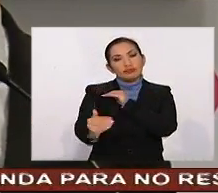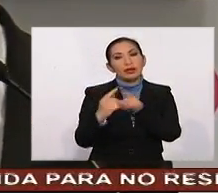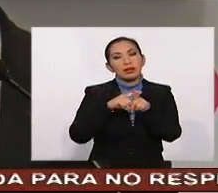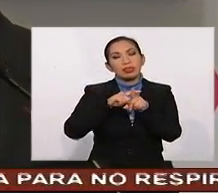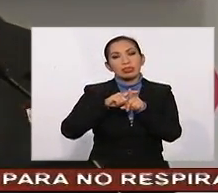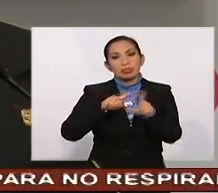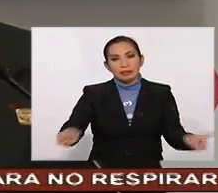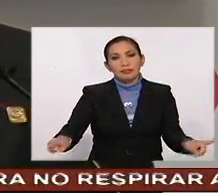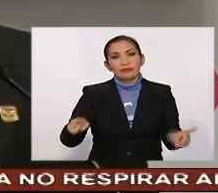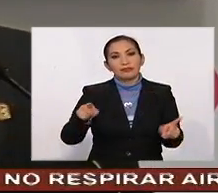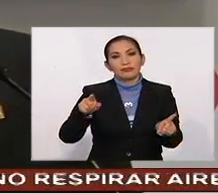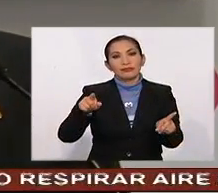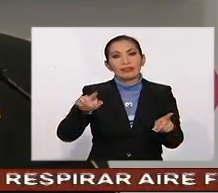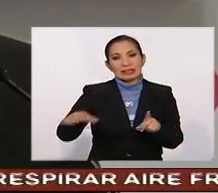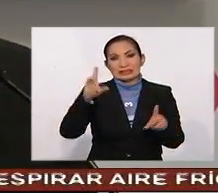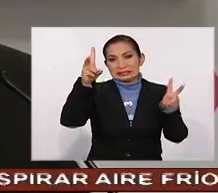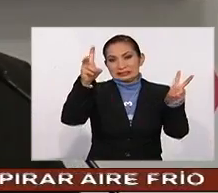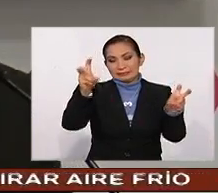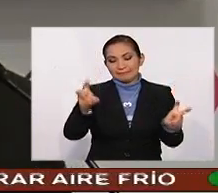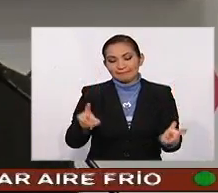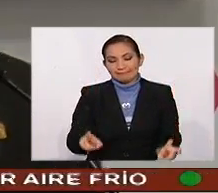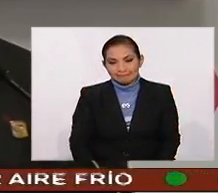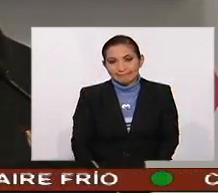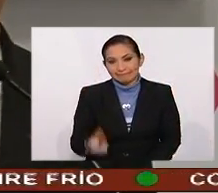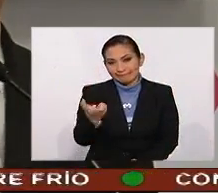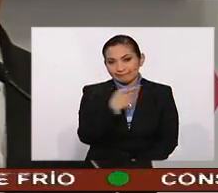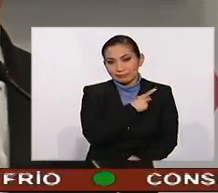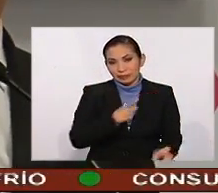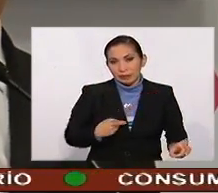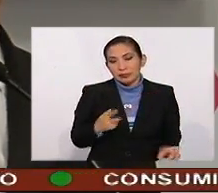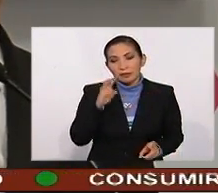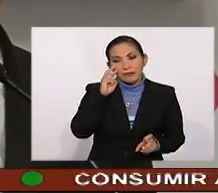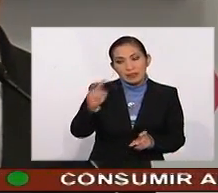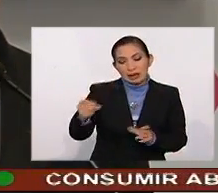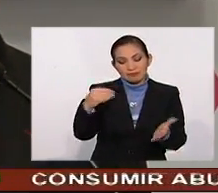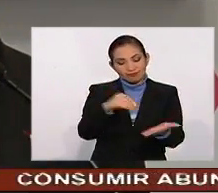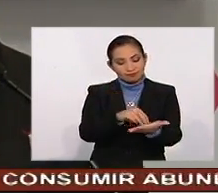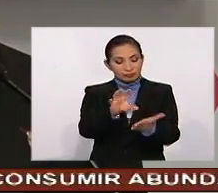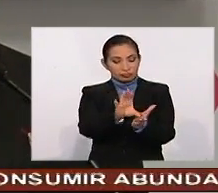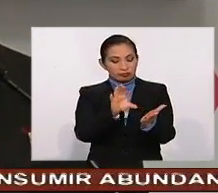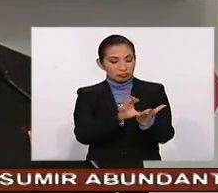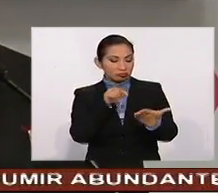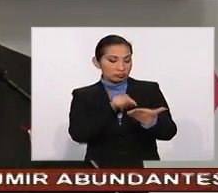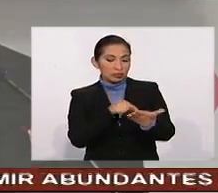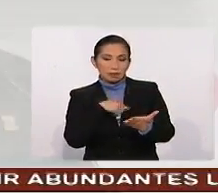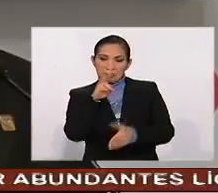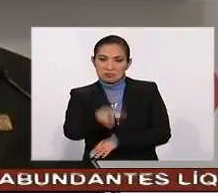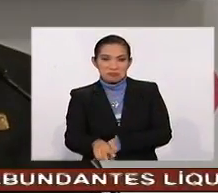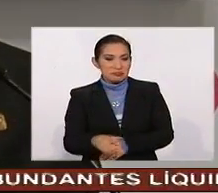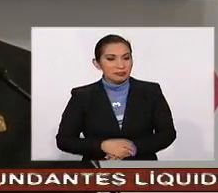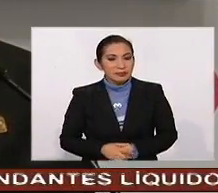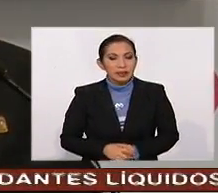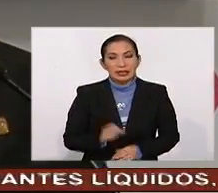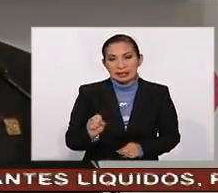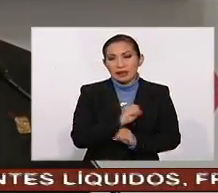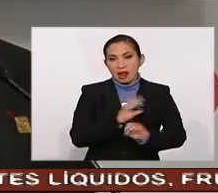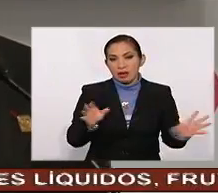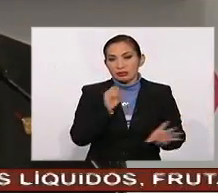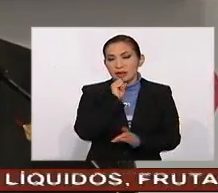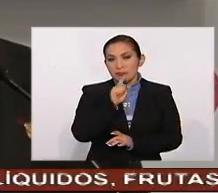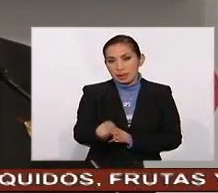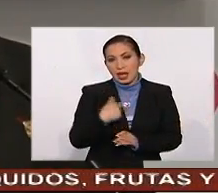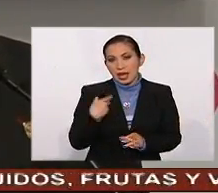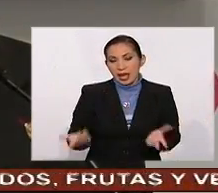diferentes temas. Esto se tiene que ver reflejado en la Constitución, sin ninguna duda. Y, por supuesto, también la